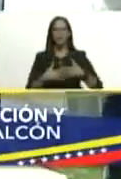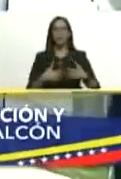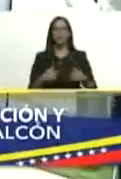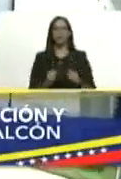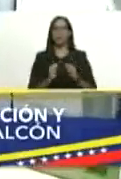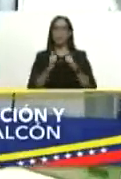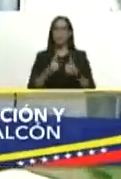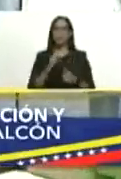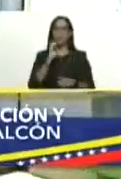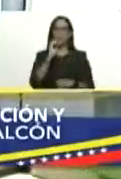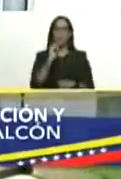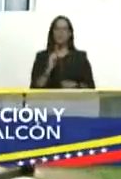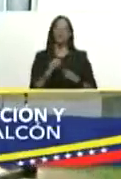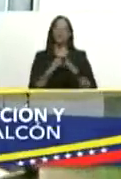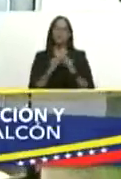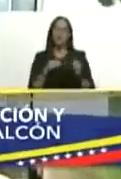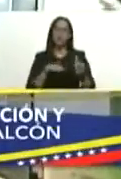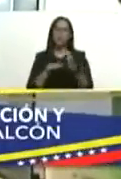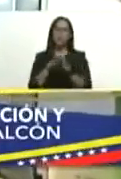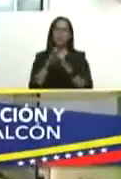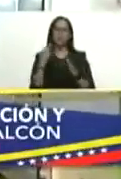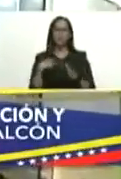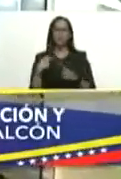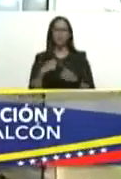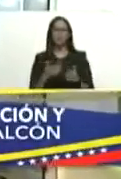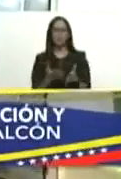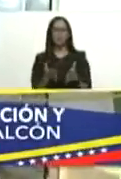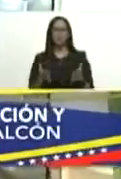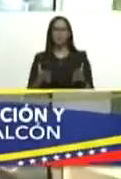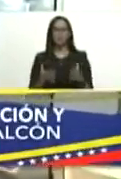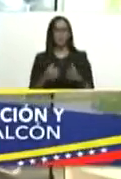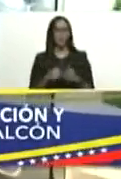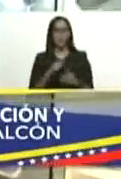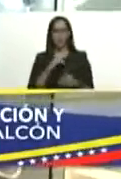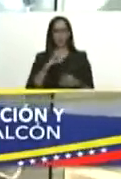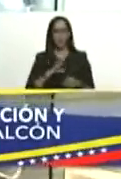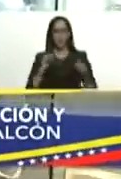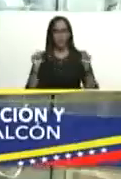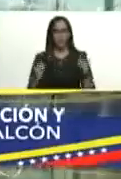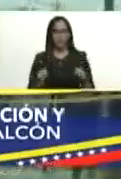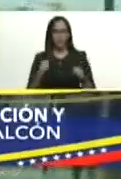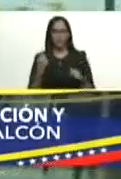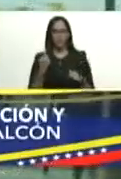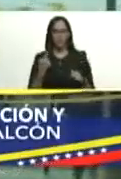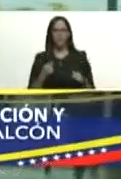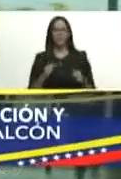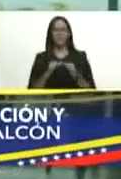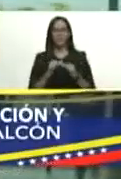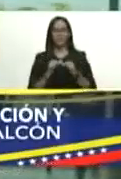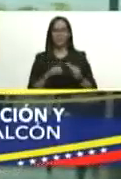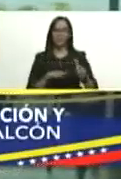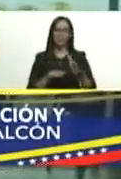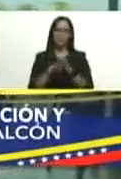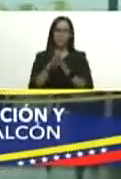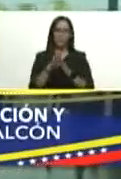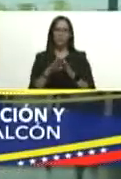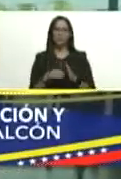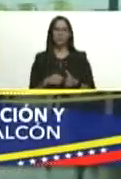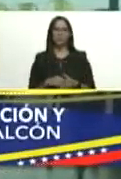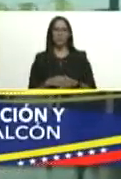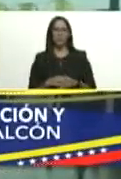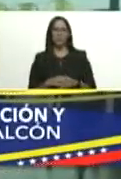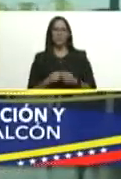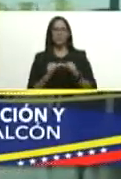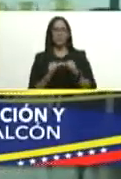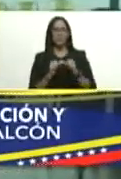cero. Todo el avance que hemos tenido, hemos logrado, y no es quedarnos aquí, no quedarnos estancados, es seguir surgiendo a medida que va la tecnología,